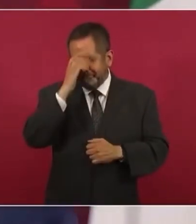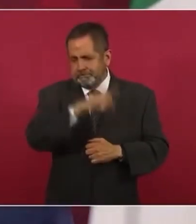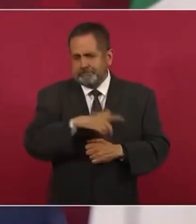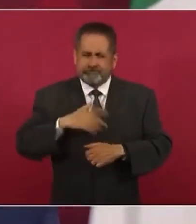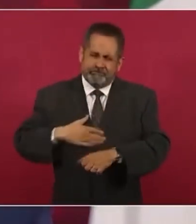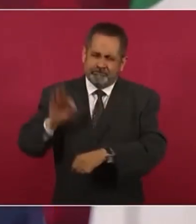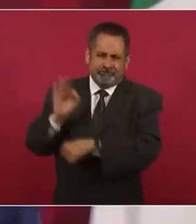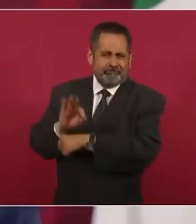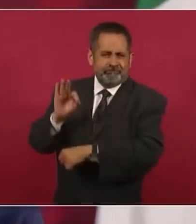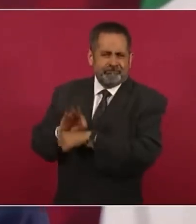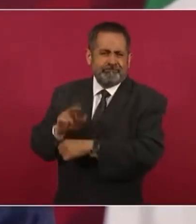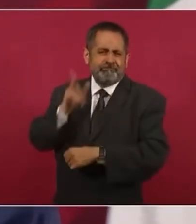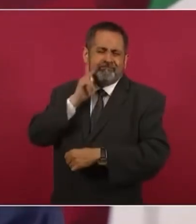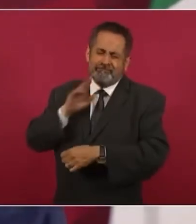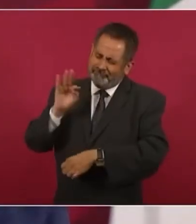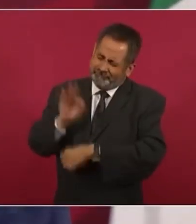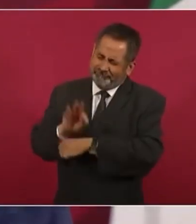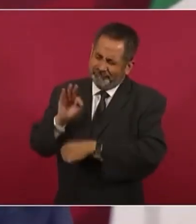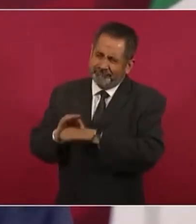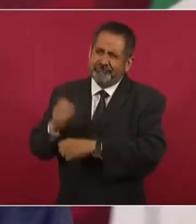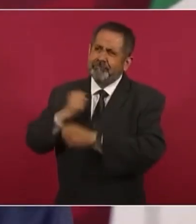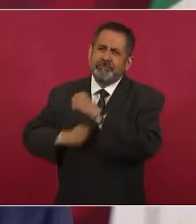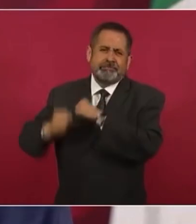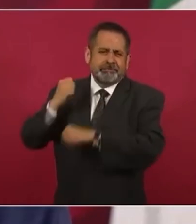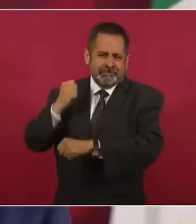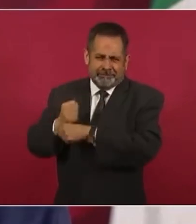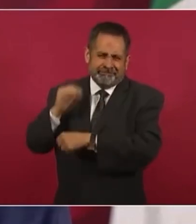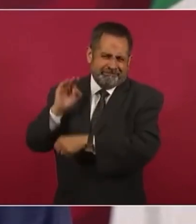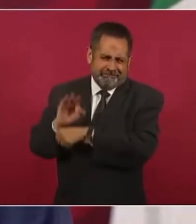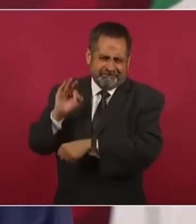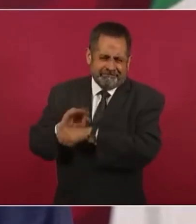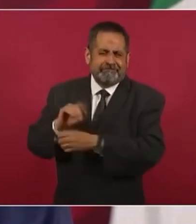petróleo? La industria eléctrica.